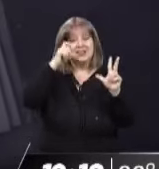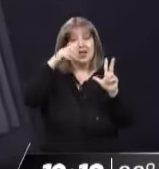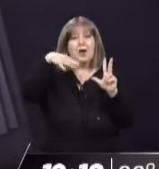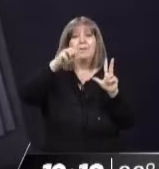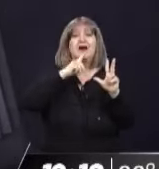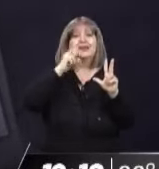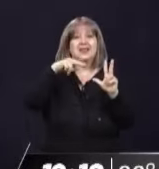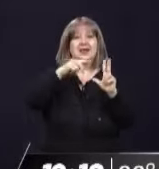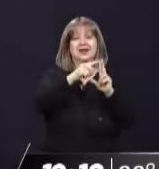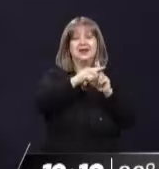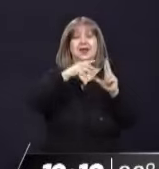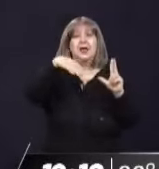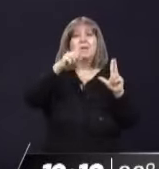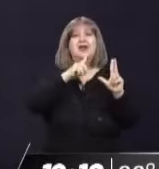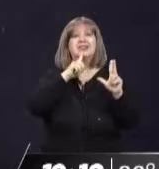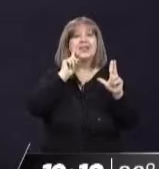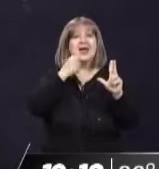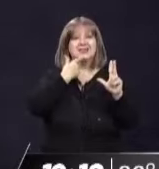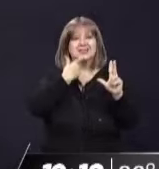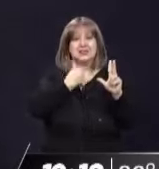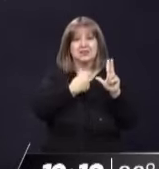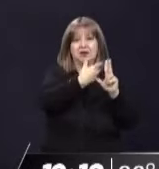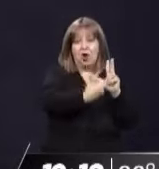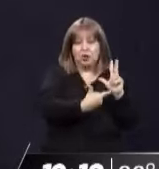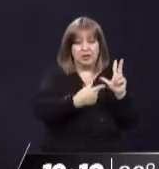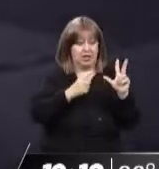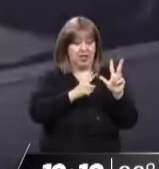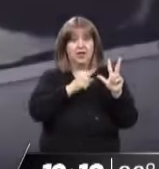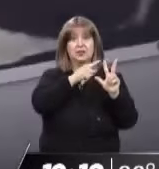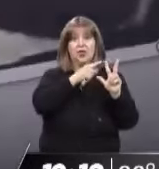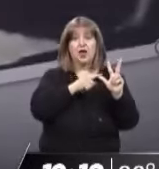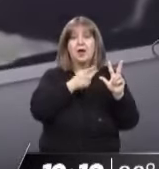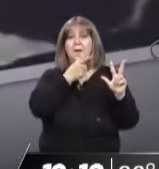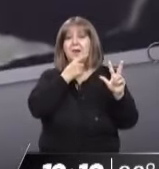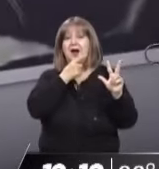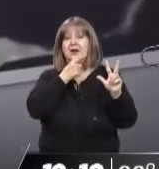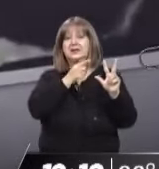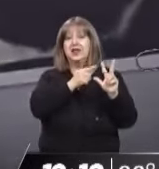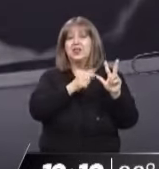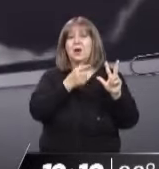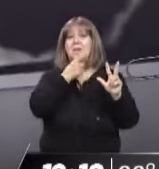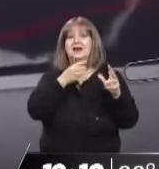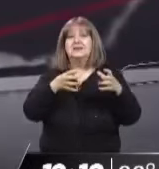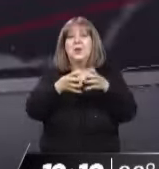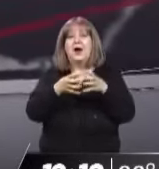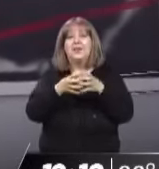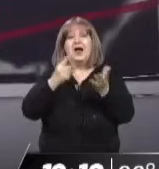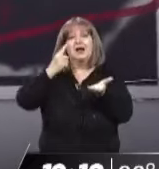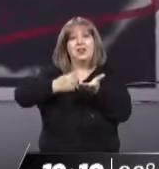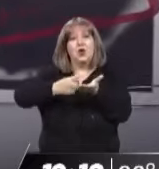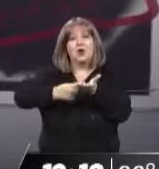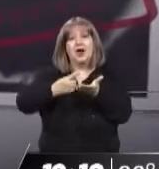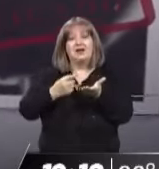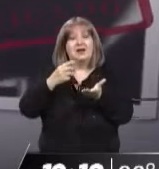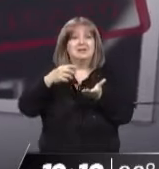Martín Chupetín Márquez y Matías Fido Díaz. Los dos primeros serían pichones de una banda narco que opera en Las